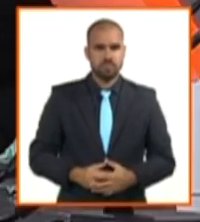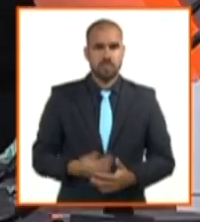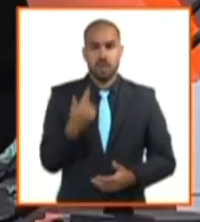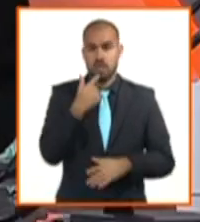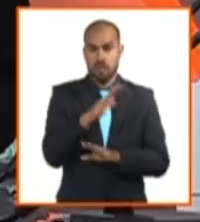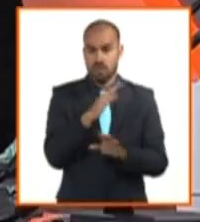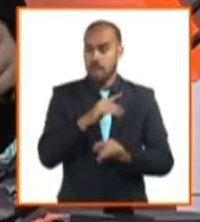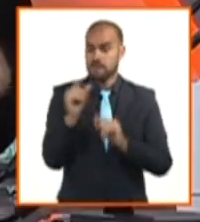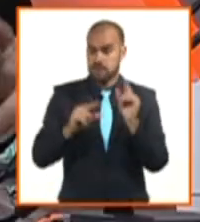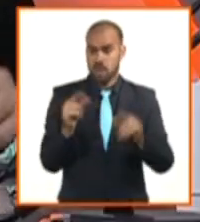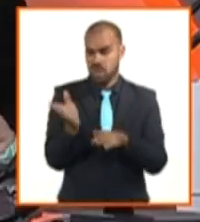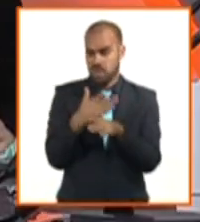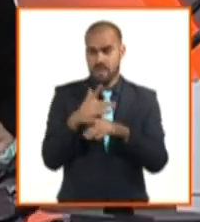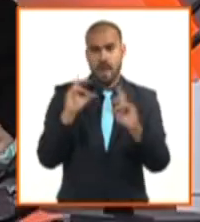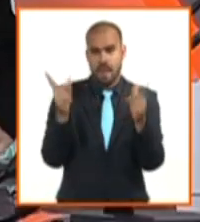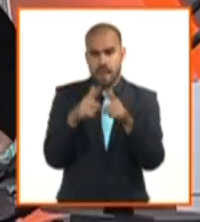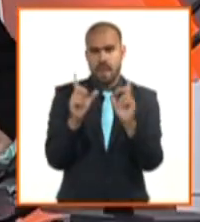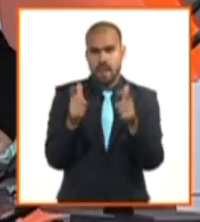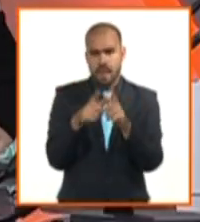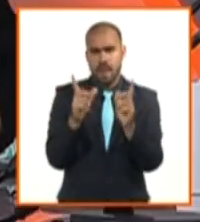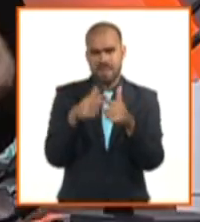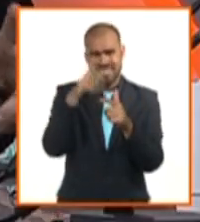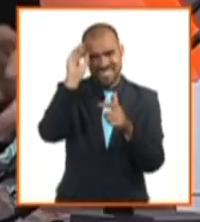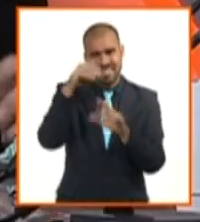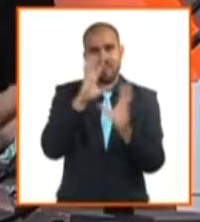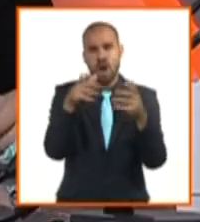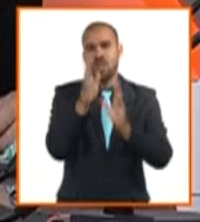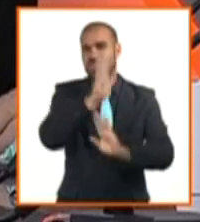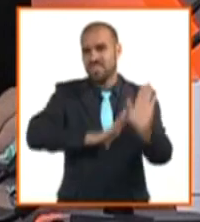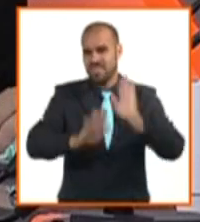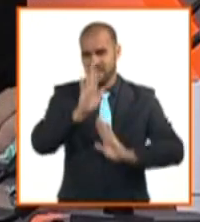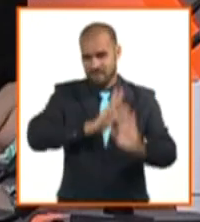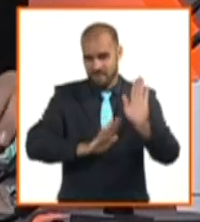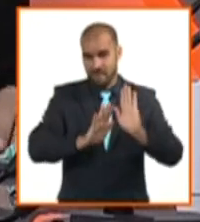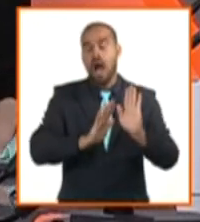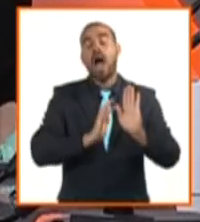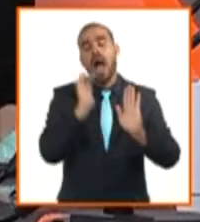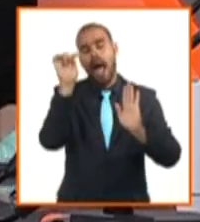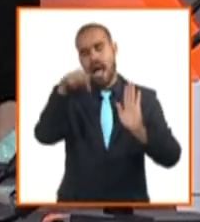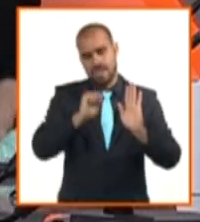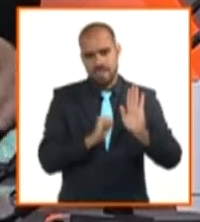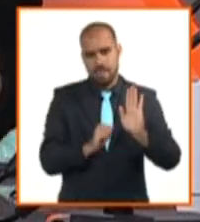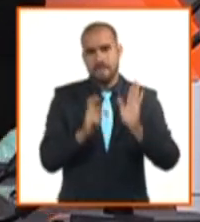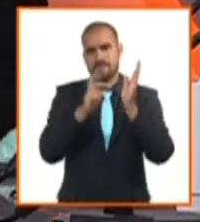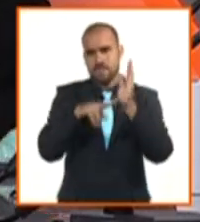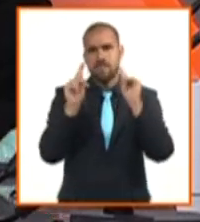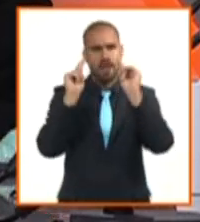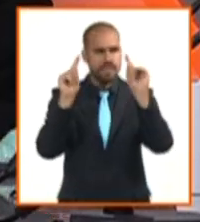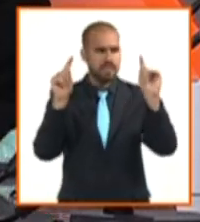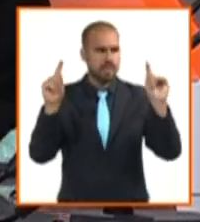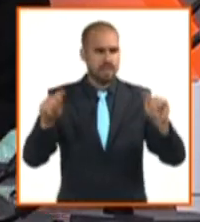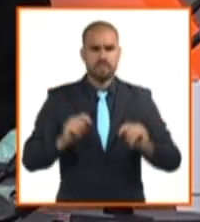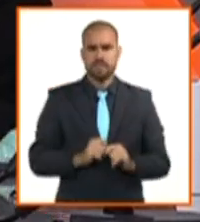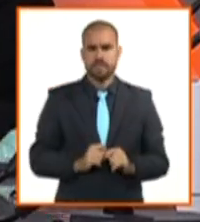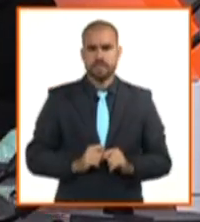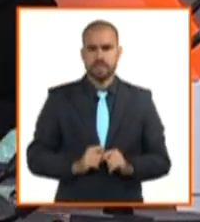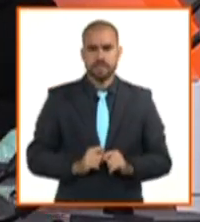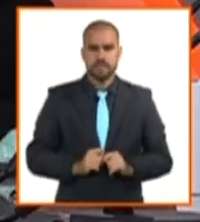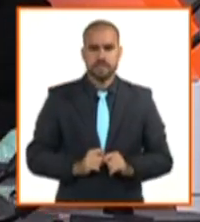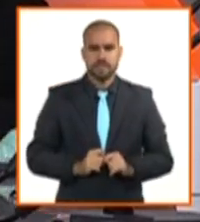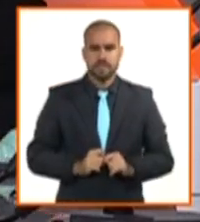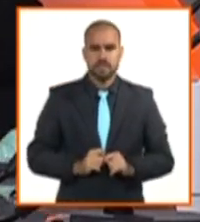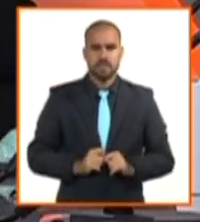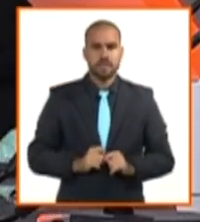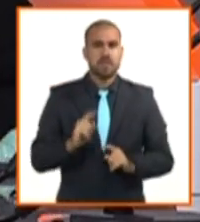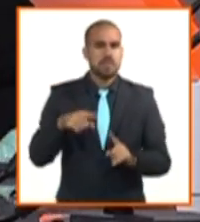en las reuniones de los concejos de la defensa civil en cada uno de los de los territorios y también por supuesto activos